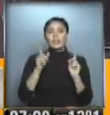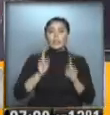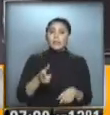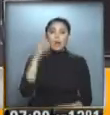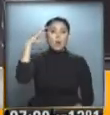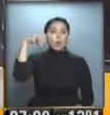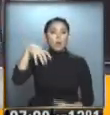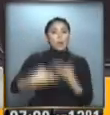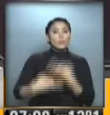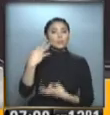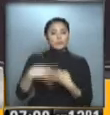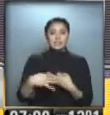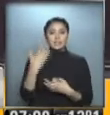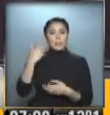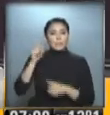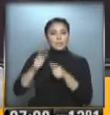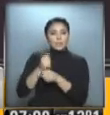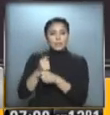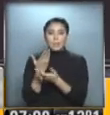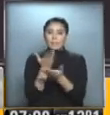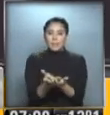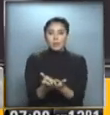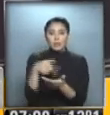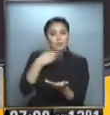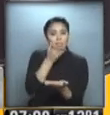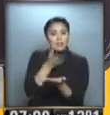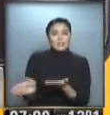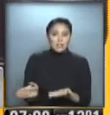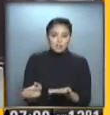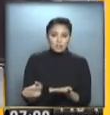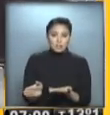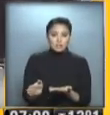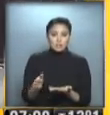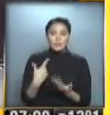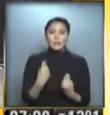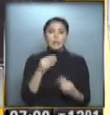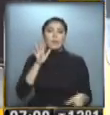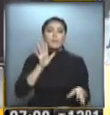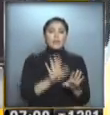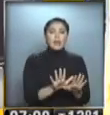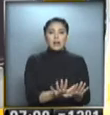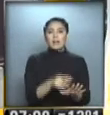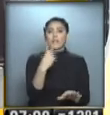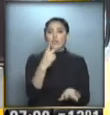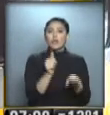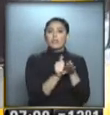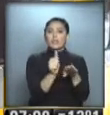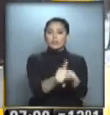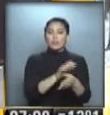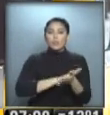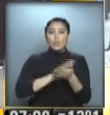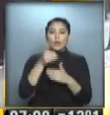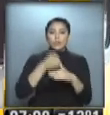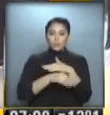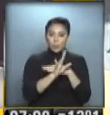planteo presentado por los trabajadores. La justicia rechazó esta medida cautelar para frenar la habilitación de las nuevas estaciones de la línea